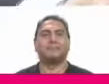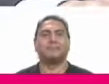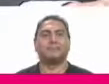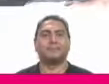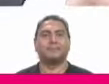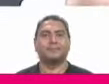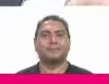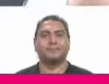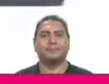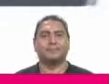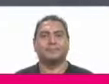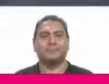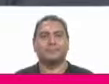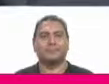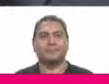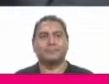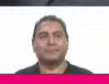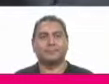En relación a